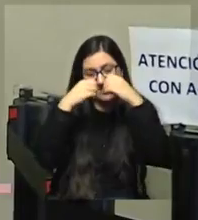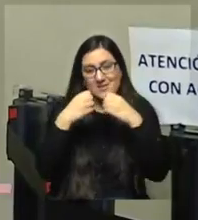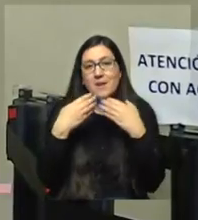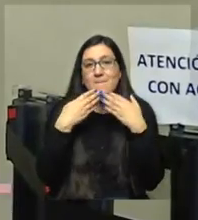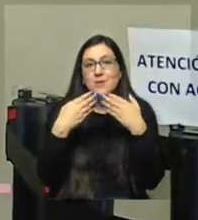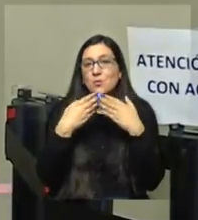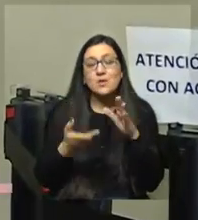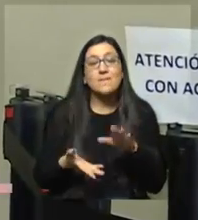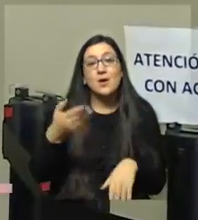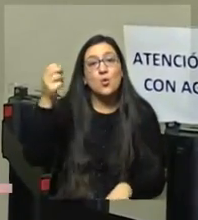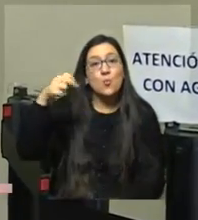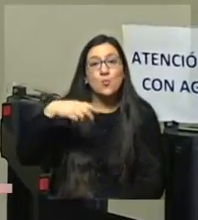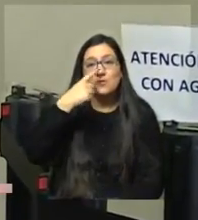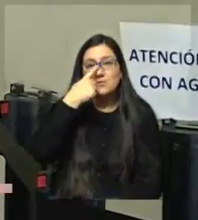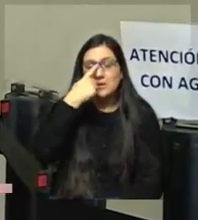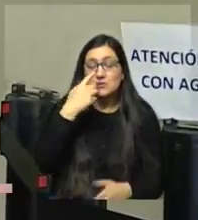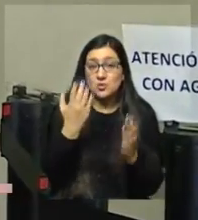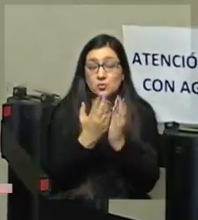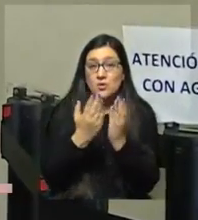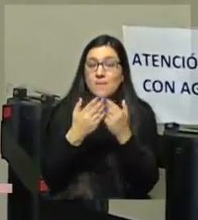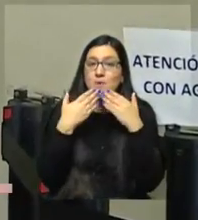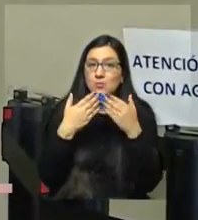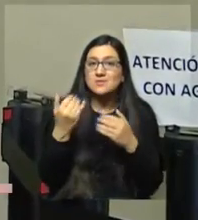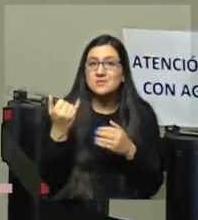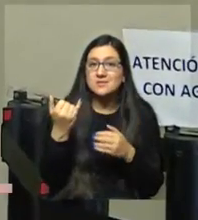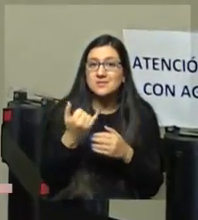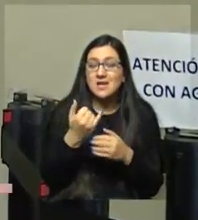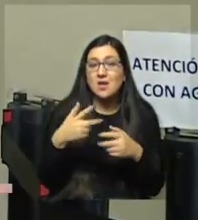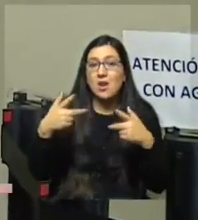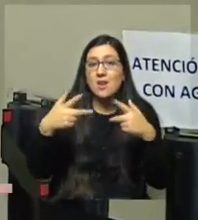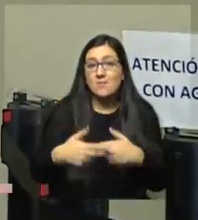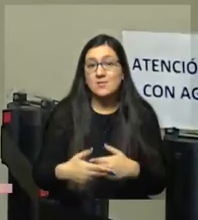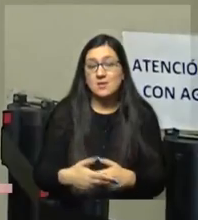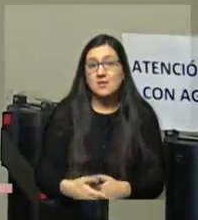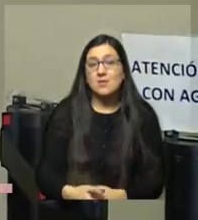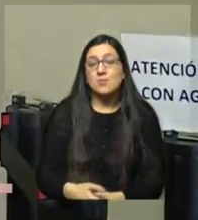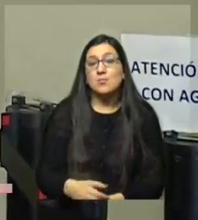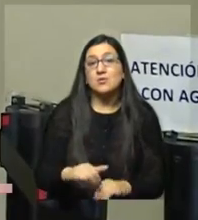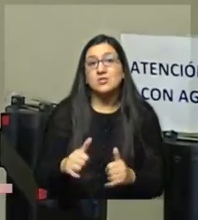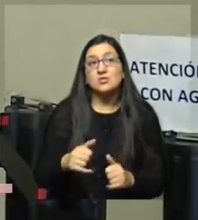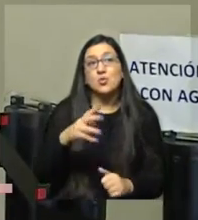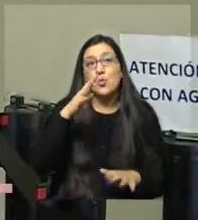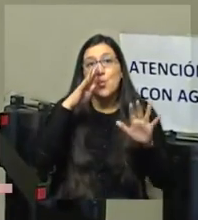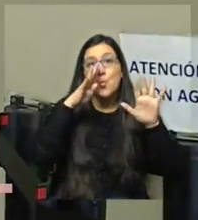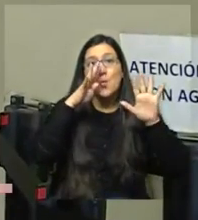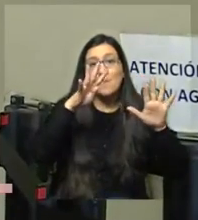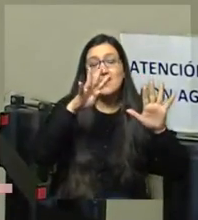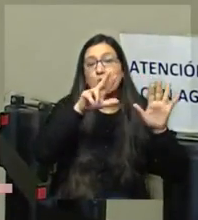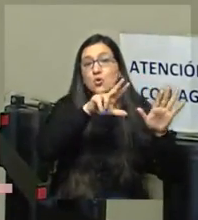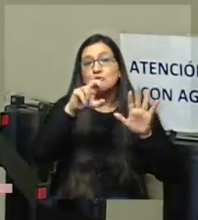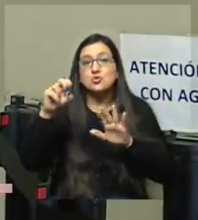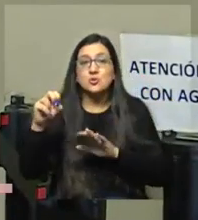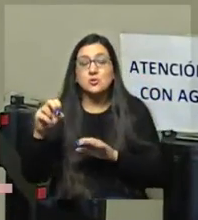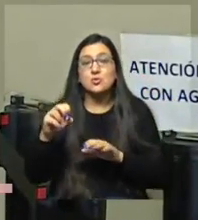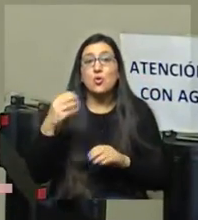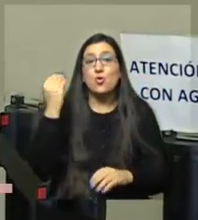Fondo de Solidaridad, sale que los estudiantes preguntan si hay cupos, ¿no? En virtud de que ya son 9.800 los jóvenes que ya tienen